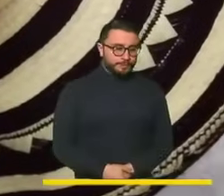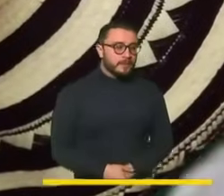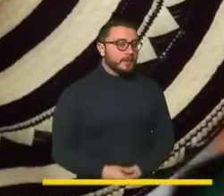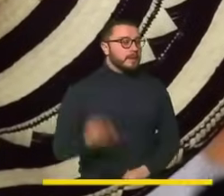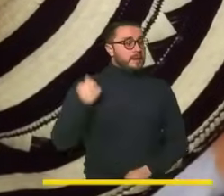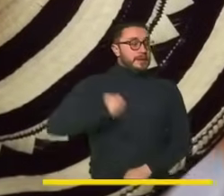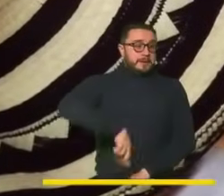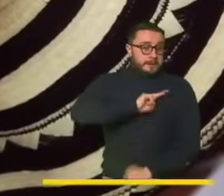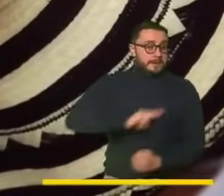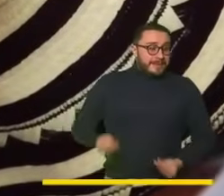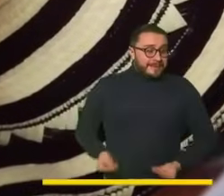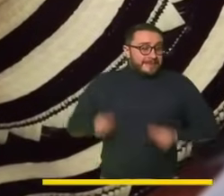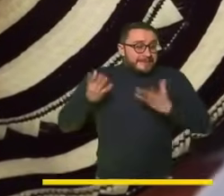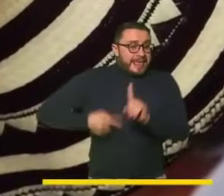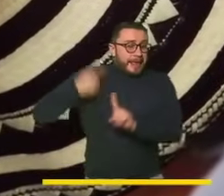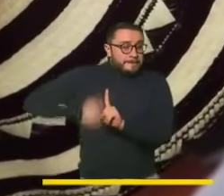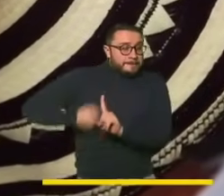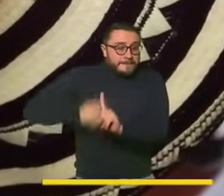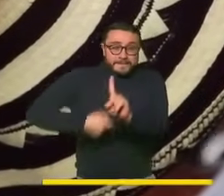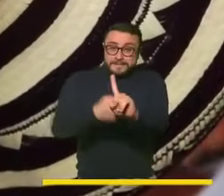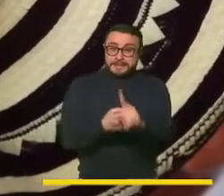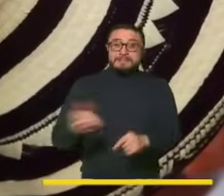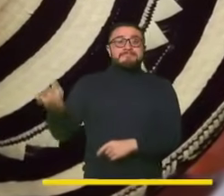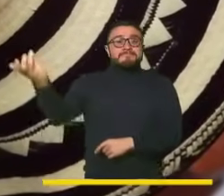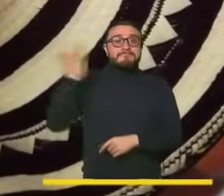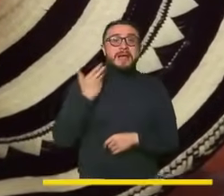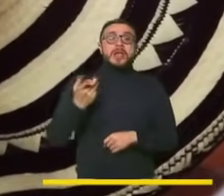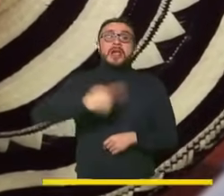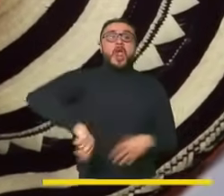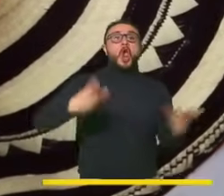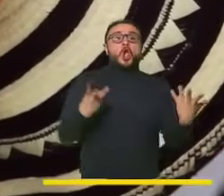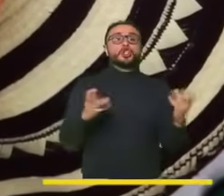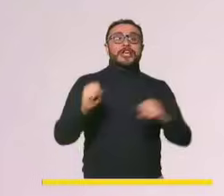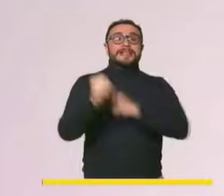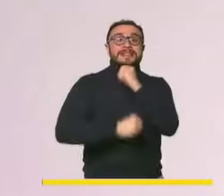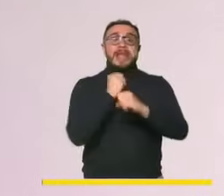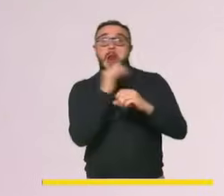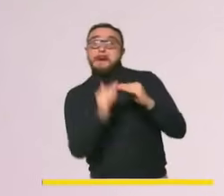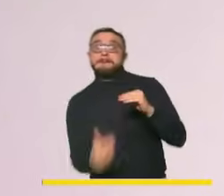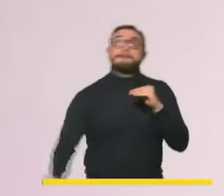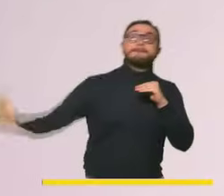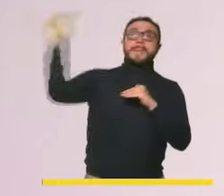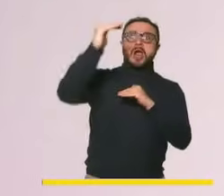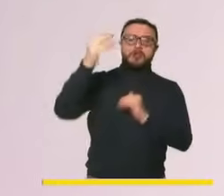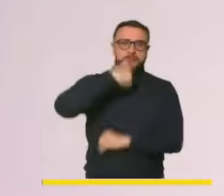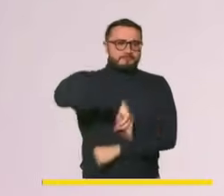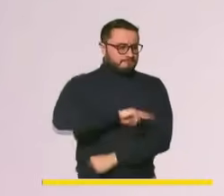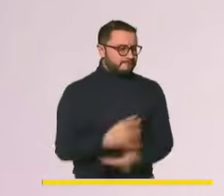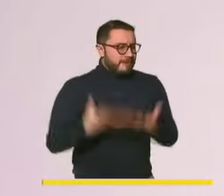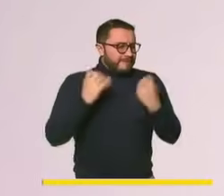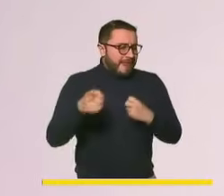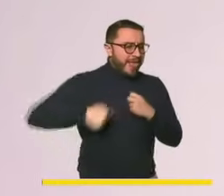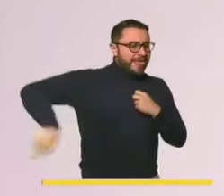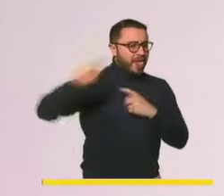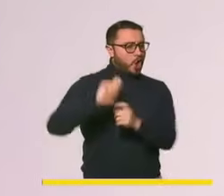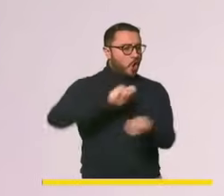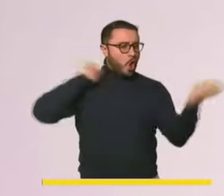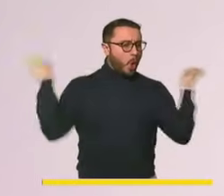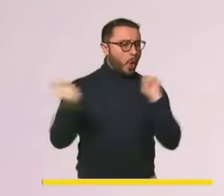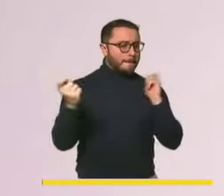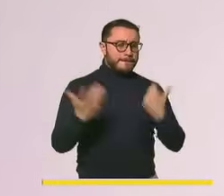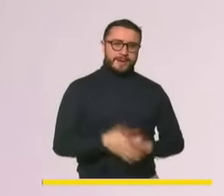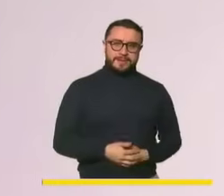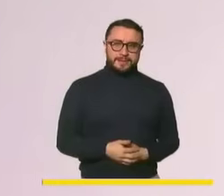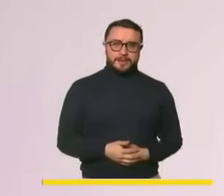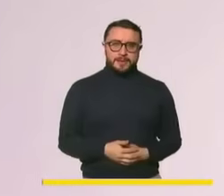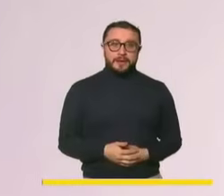Entregamos una renta pensional a mayores de 80 años que queremos convertir, si